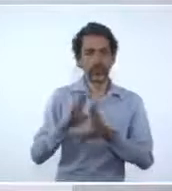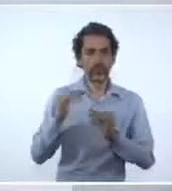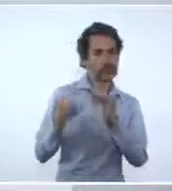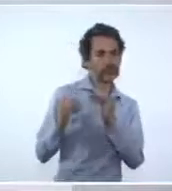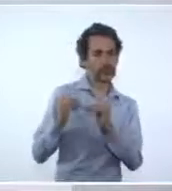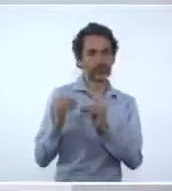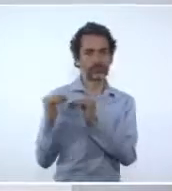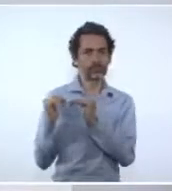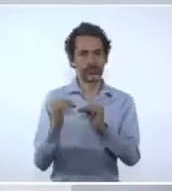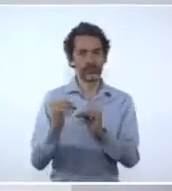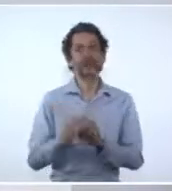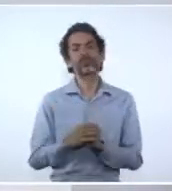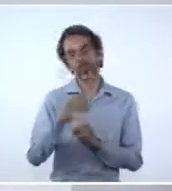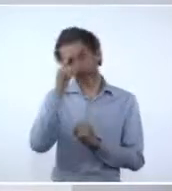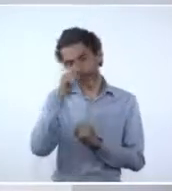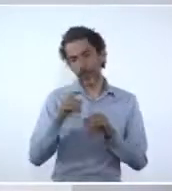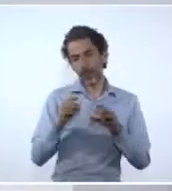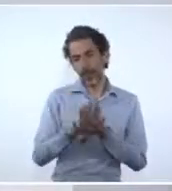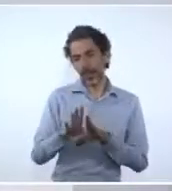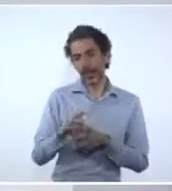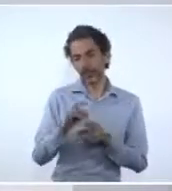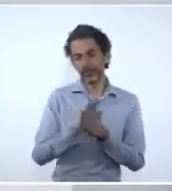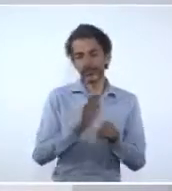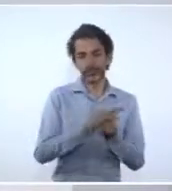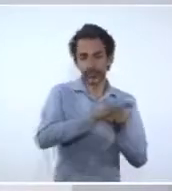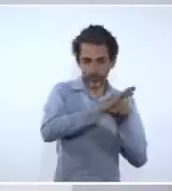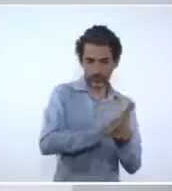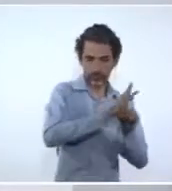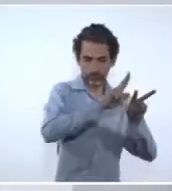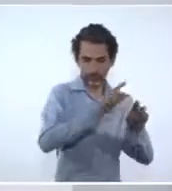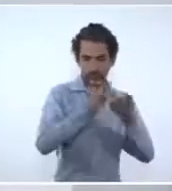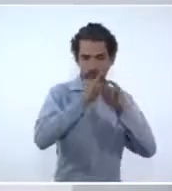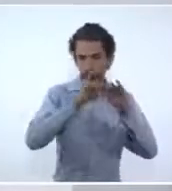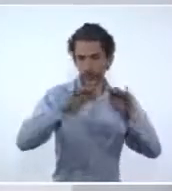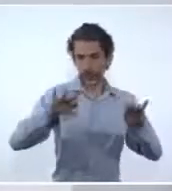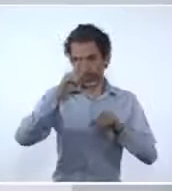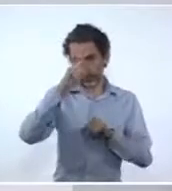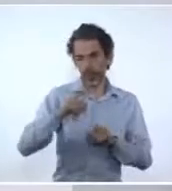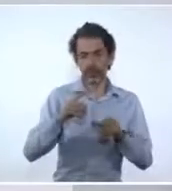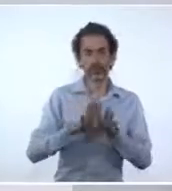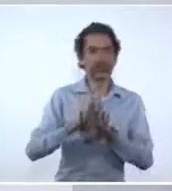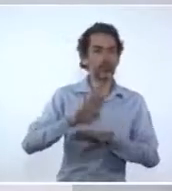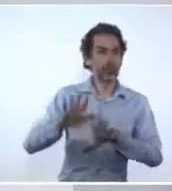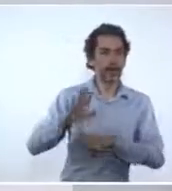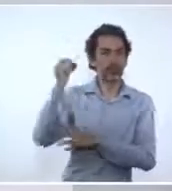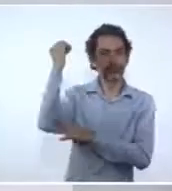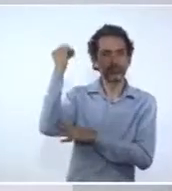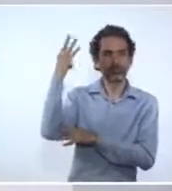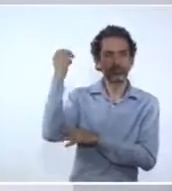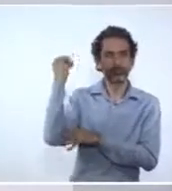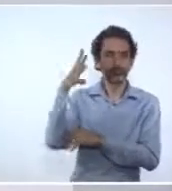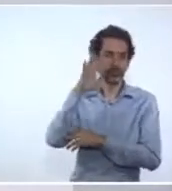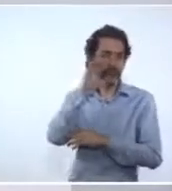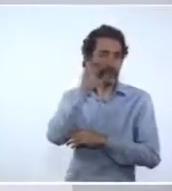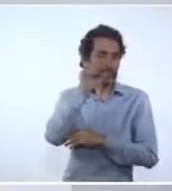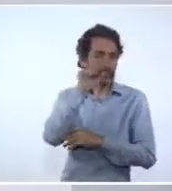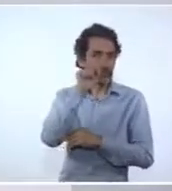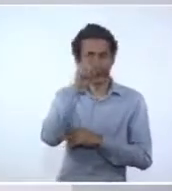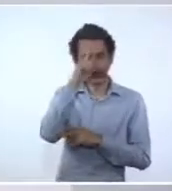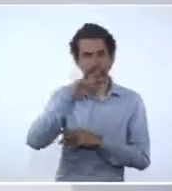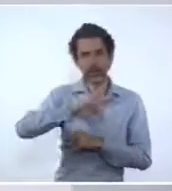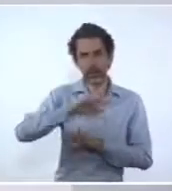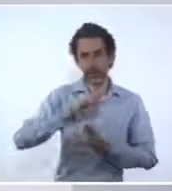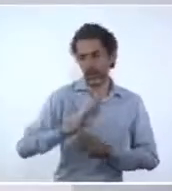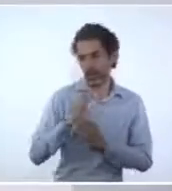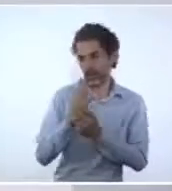Entonces vamos a informar de el informe de COVID, después semáforo naranja y le damos la palabra a